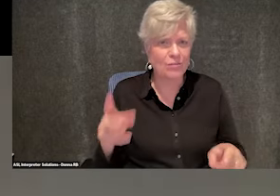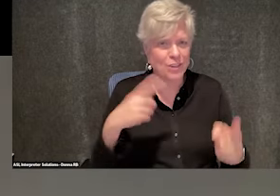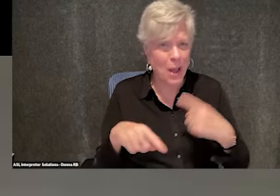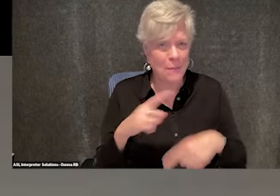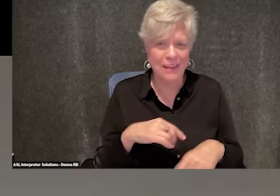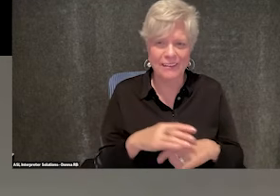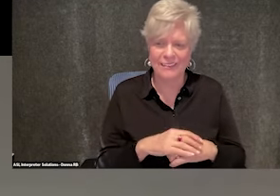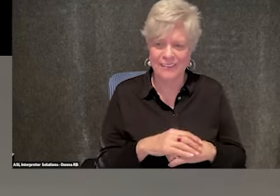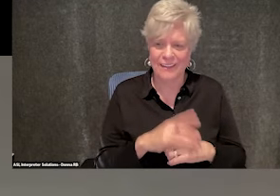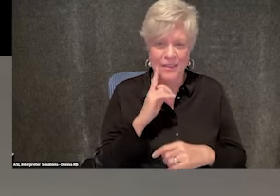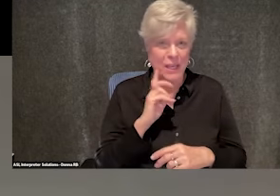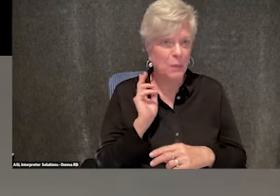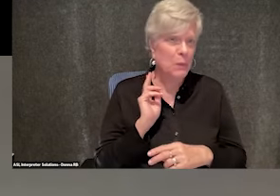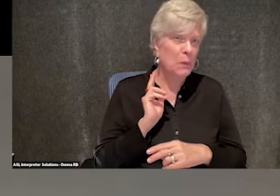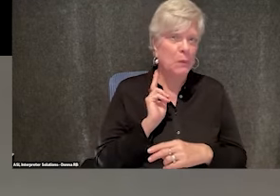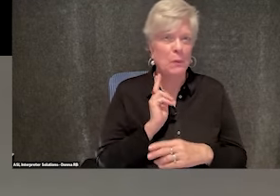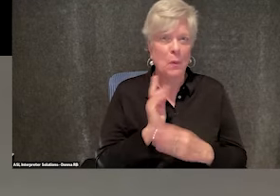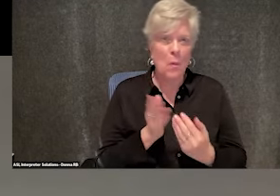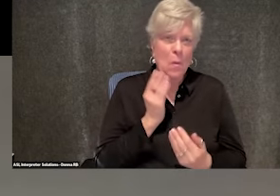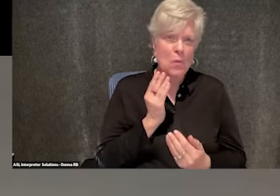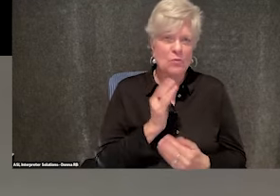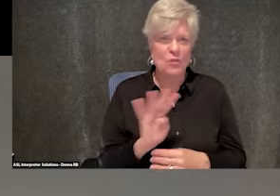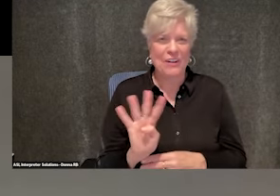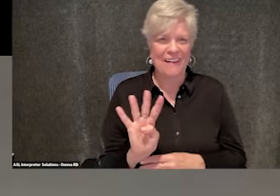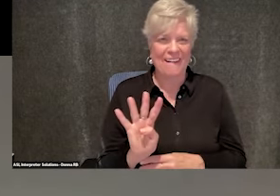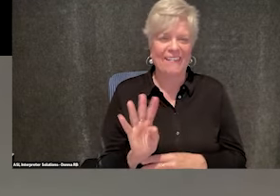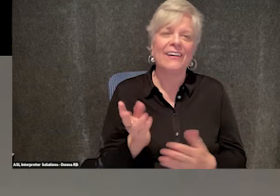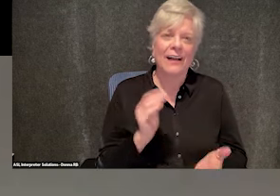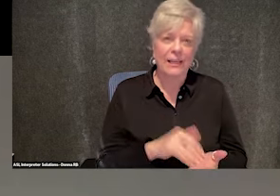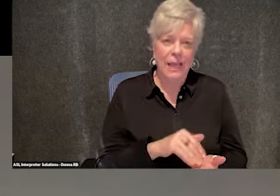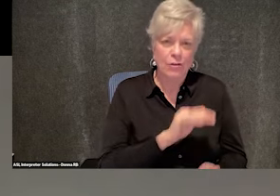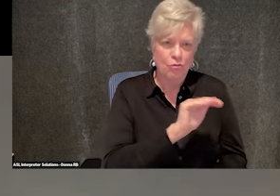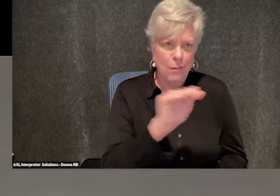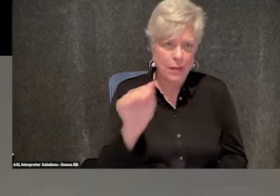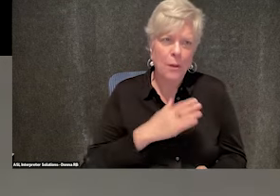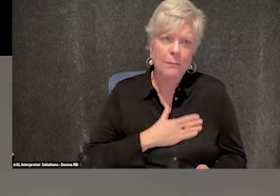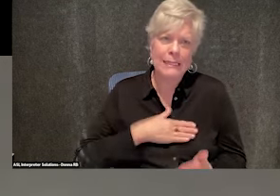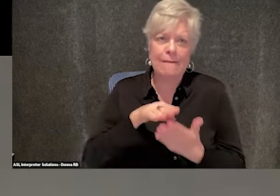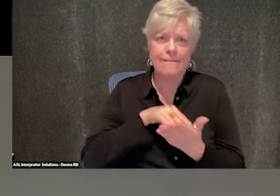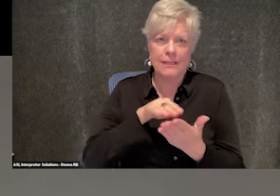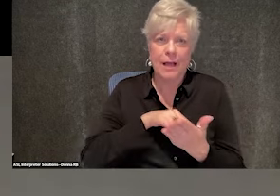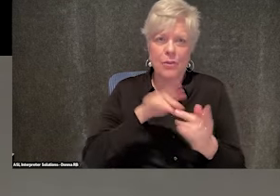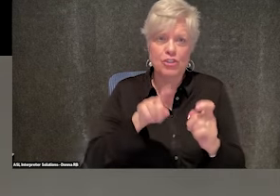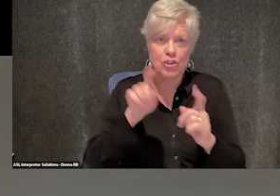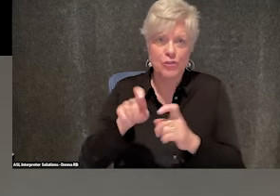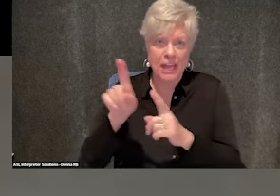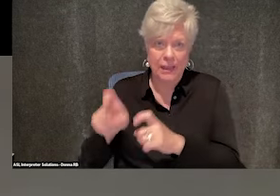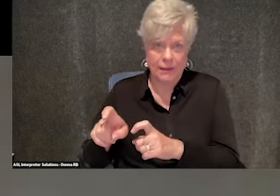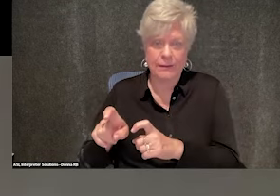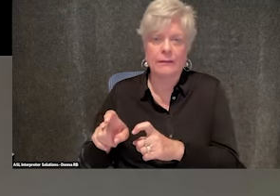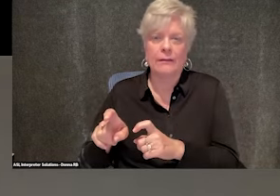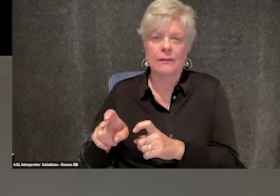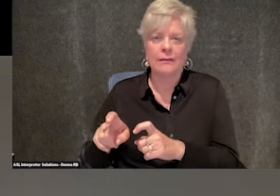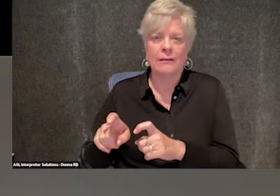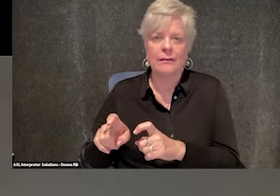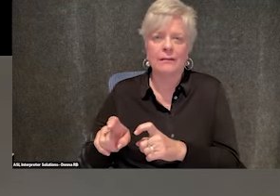Entonces, por favor, llenen la encuesta y acuérdense que nosotros vamos a volver a comunicarnos con nosotros para poderles